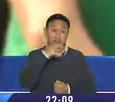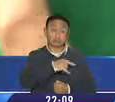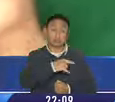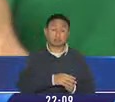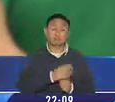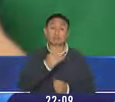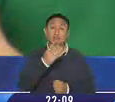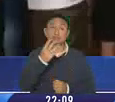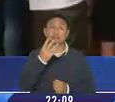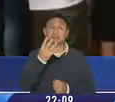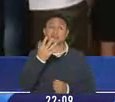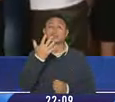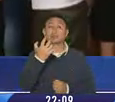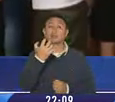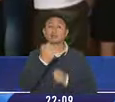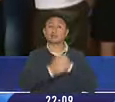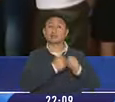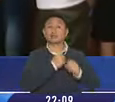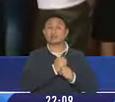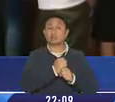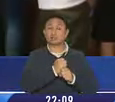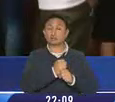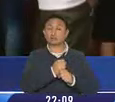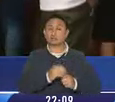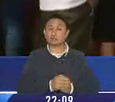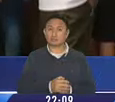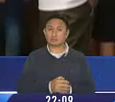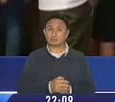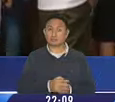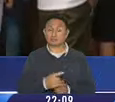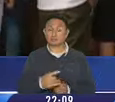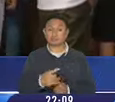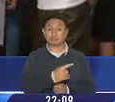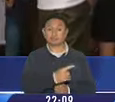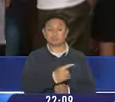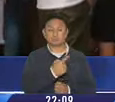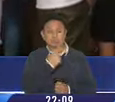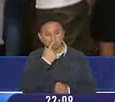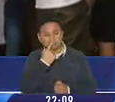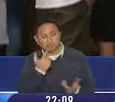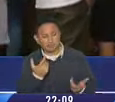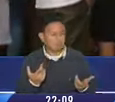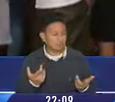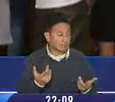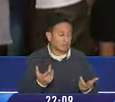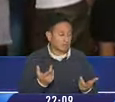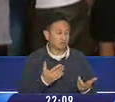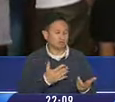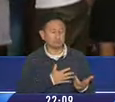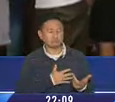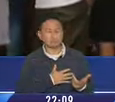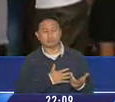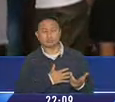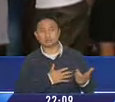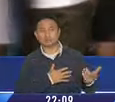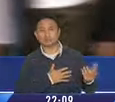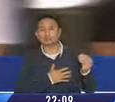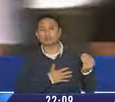años, no, 14, 15 años tiene. Por la novedad que había pasado. Vine a ver quién era, porque la novedad del